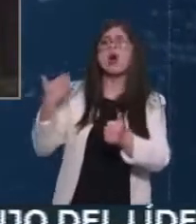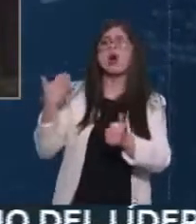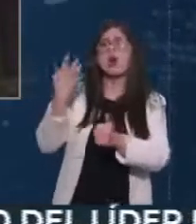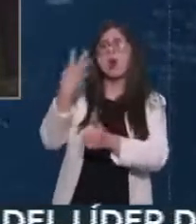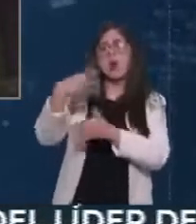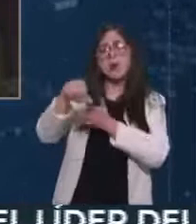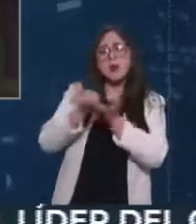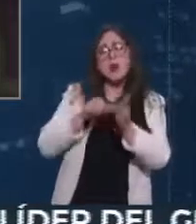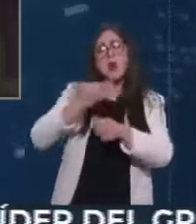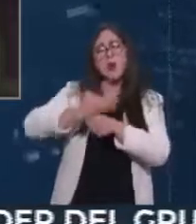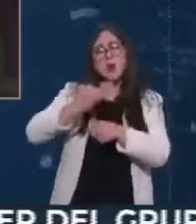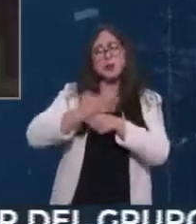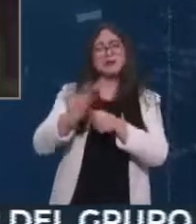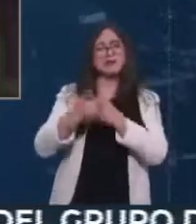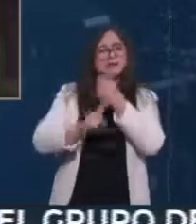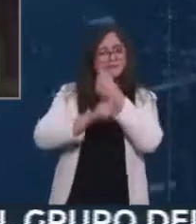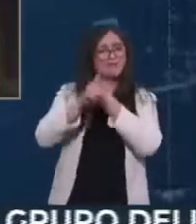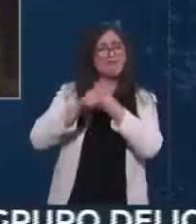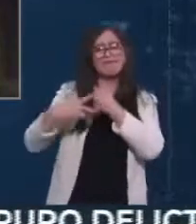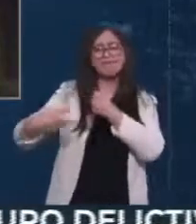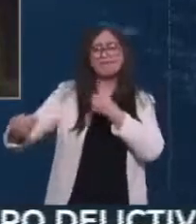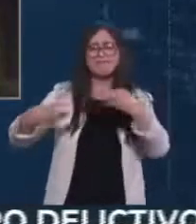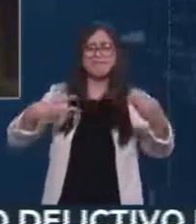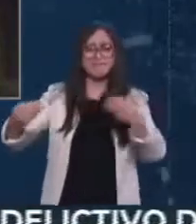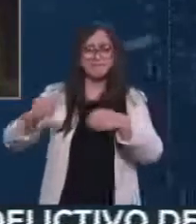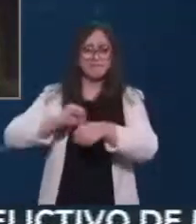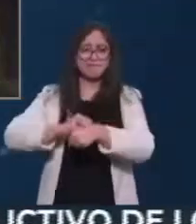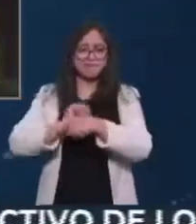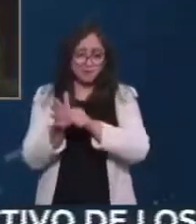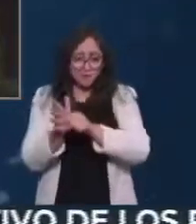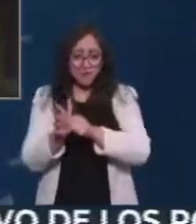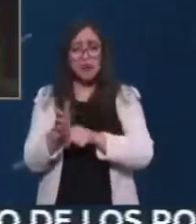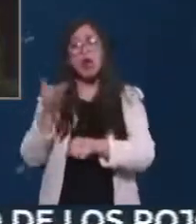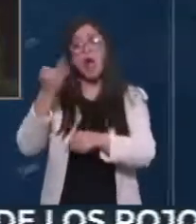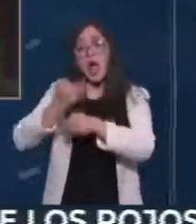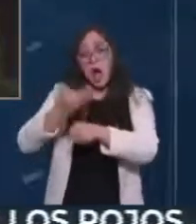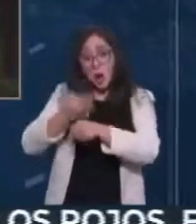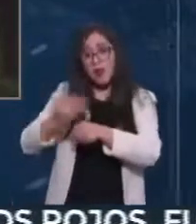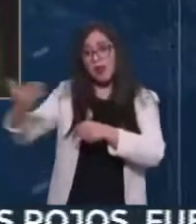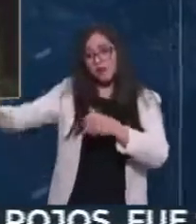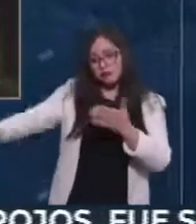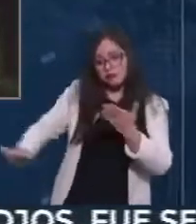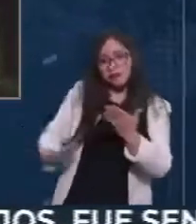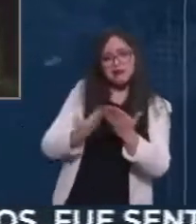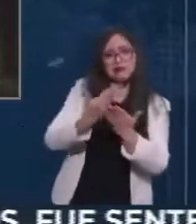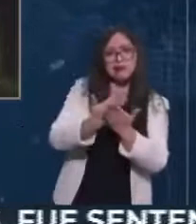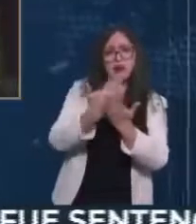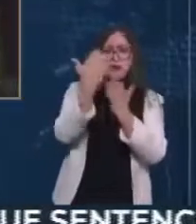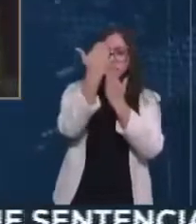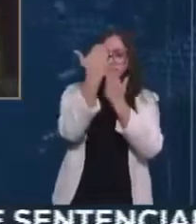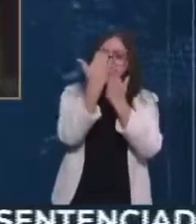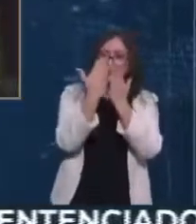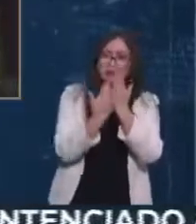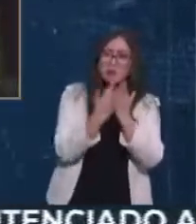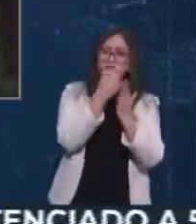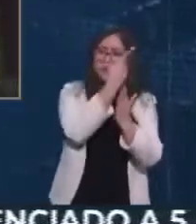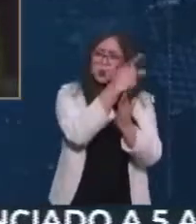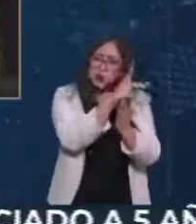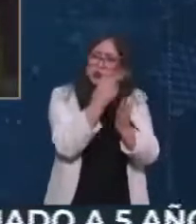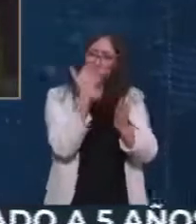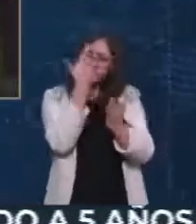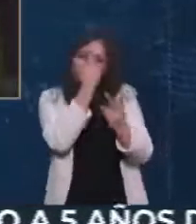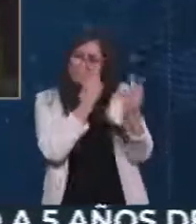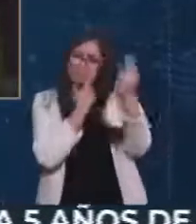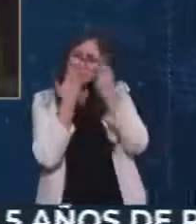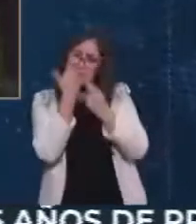entrega es, pues por lo pronto, observaciones, las cuales hay un mes que tienen los